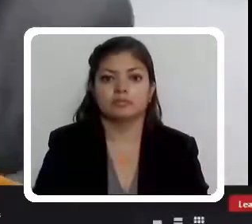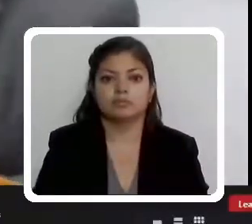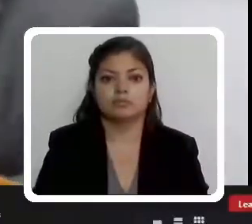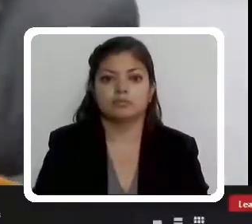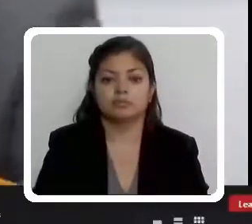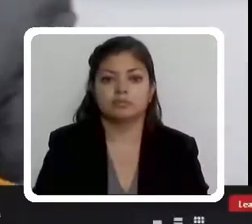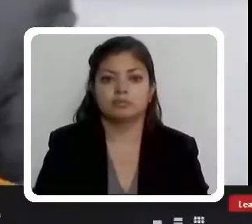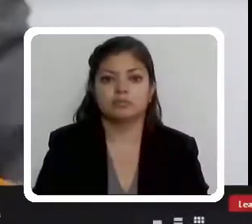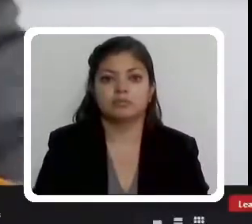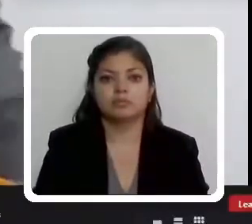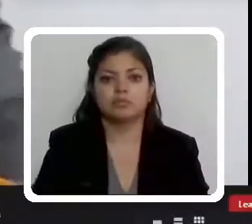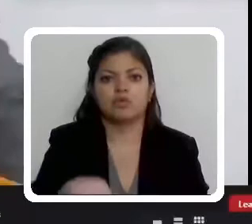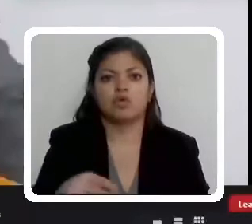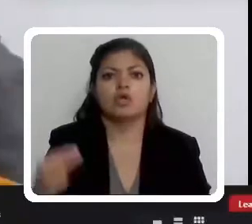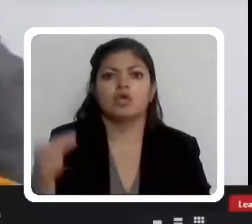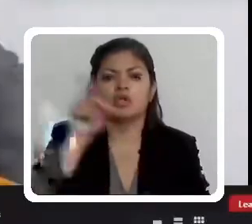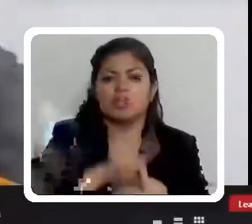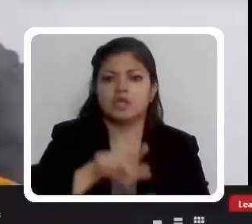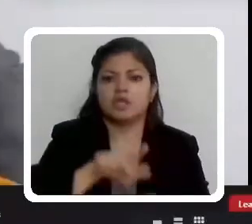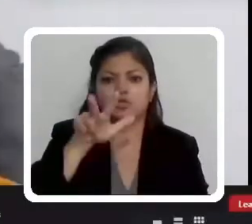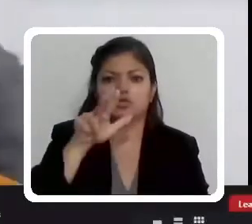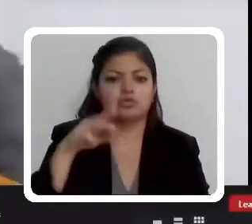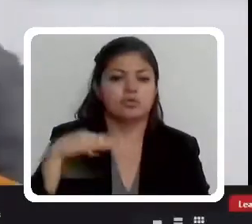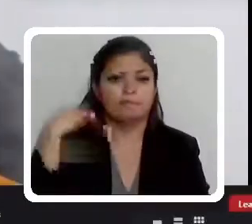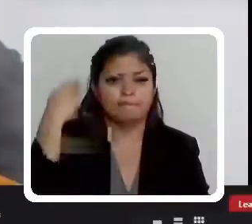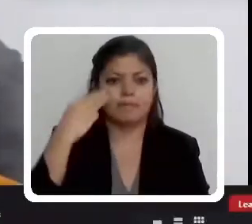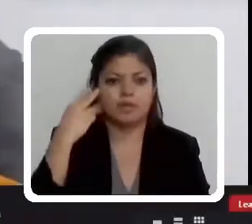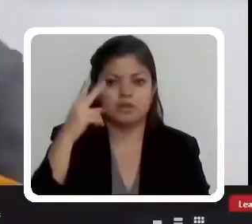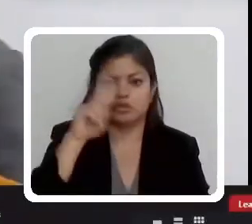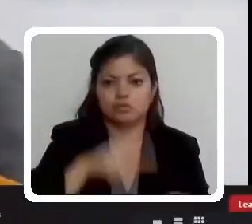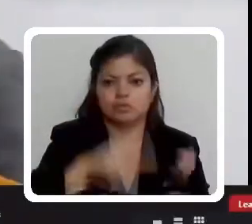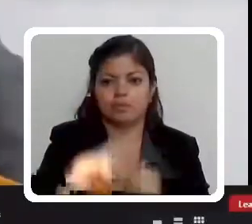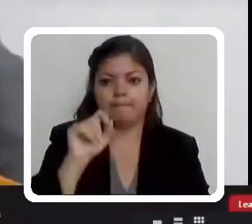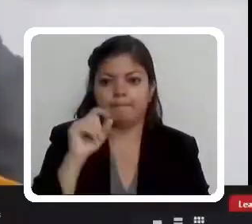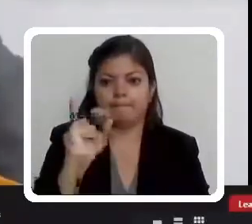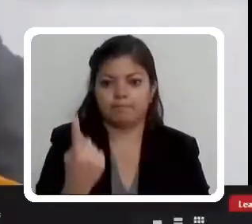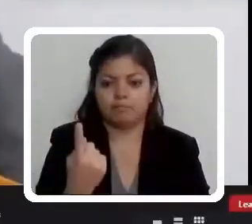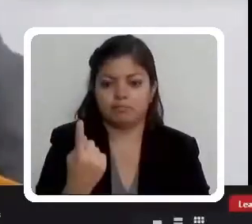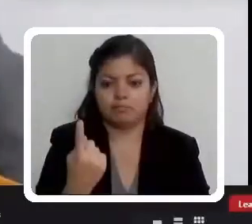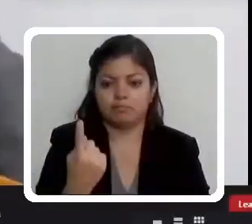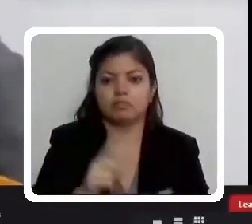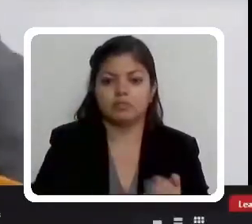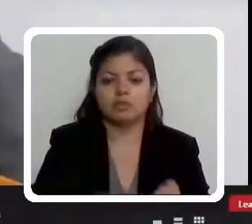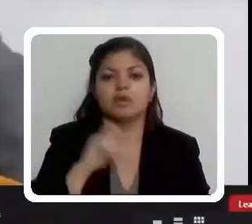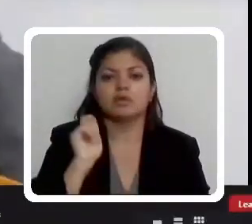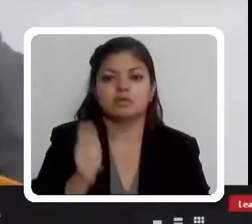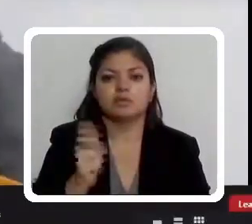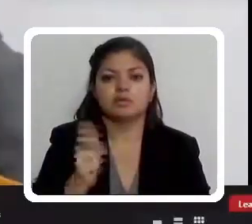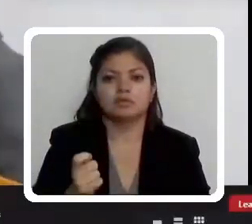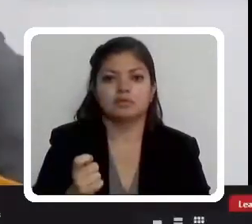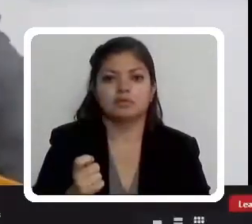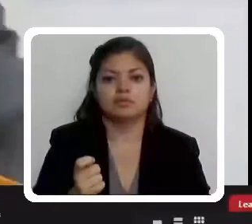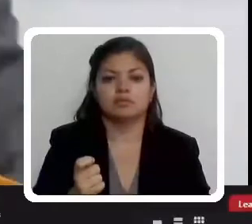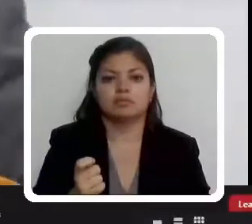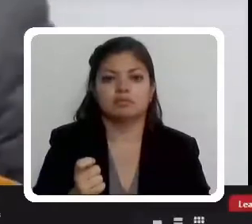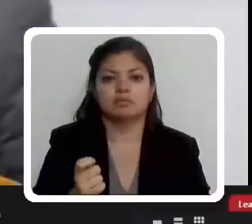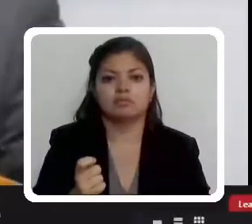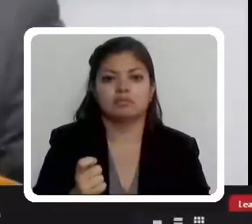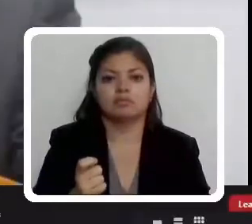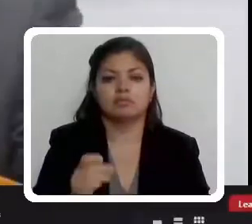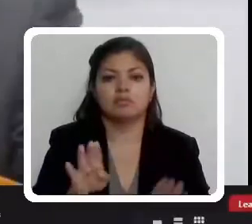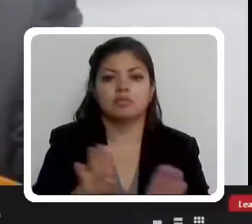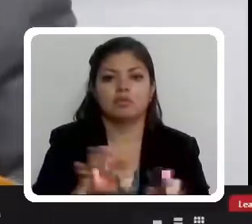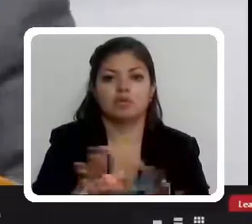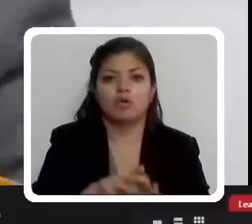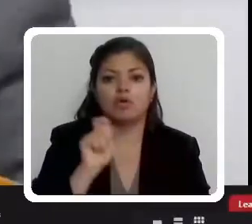En este día 18 de marzo de 2021, estamos celebrando el